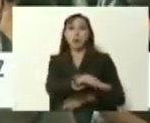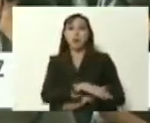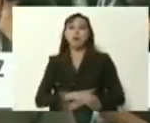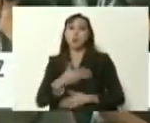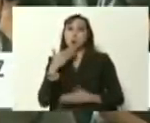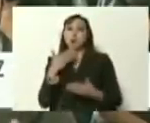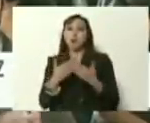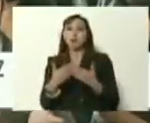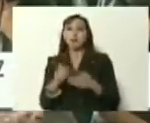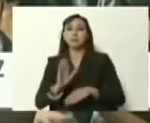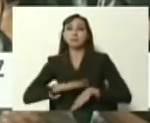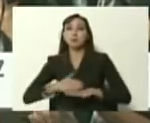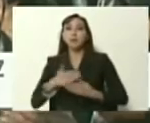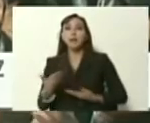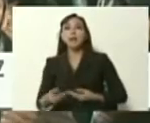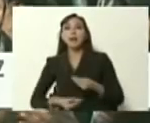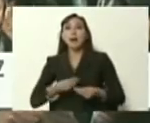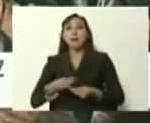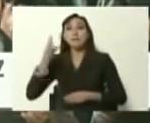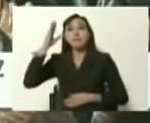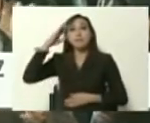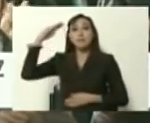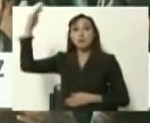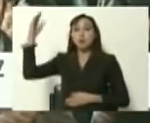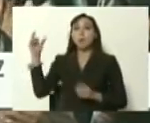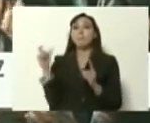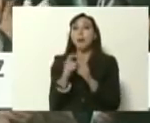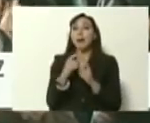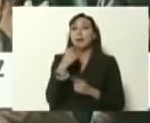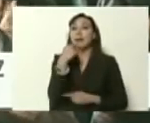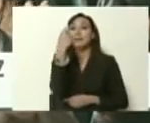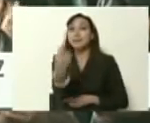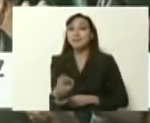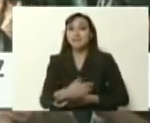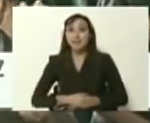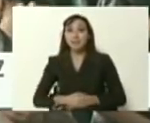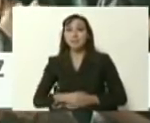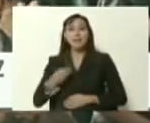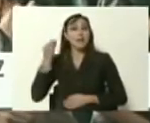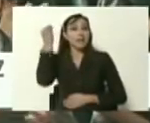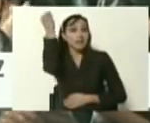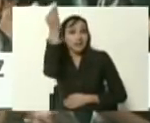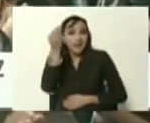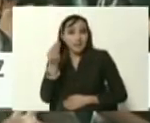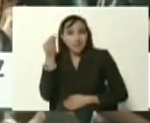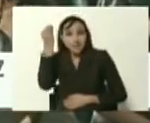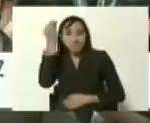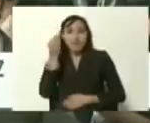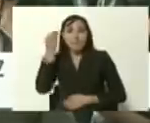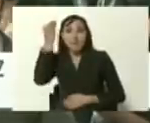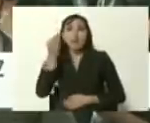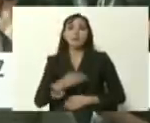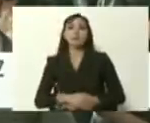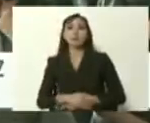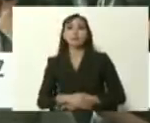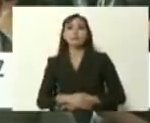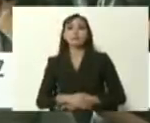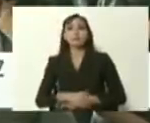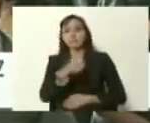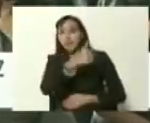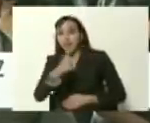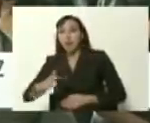doy las gracias, porque la palabra de Dios dice que el pensamiento o los pensamientos